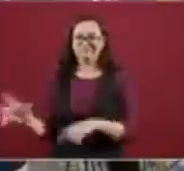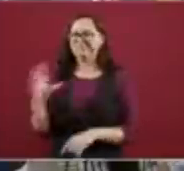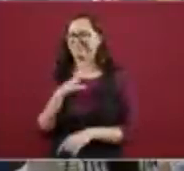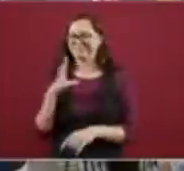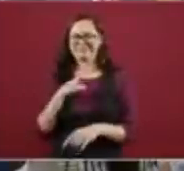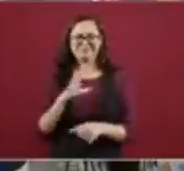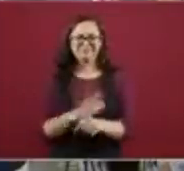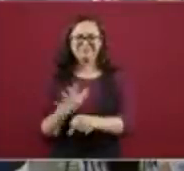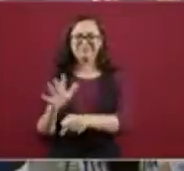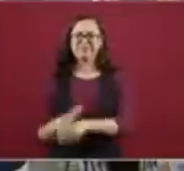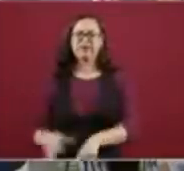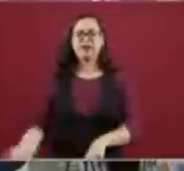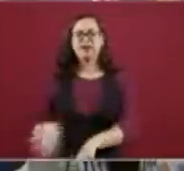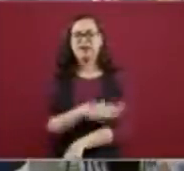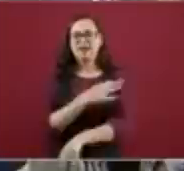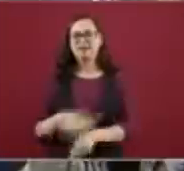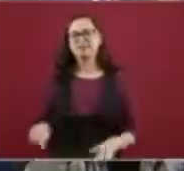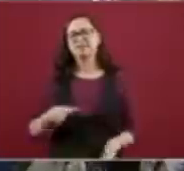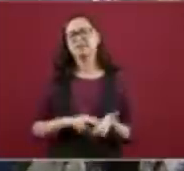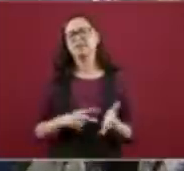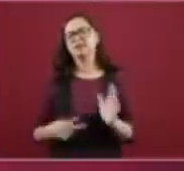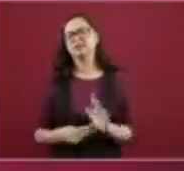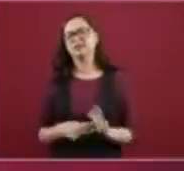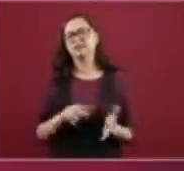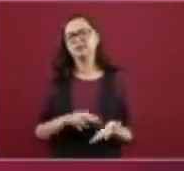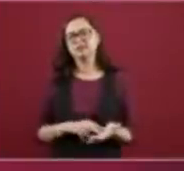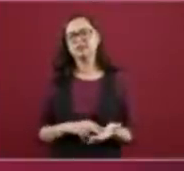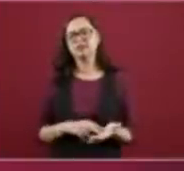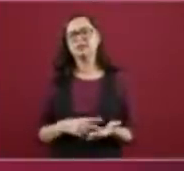arquitectos, ingenieros,